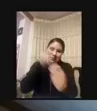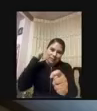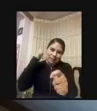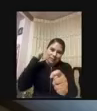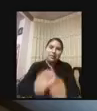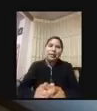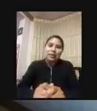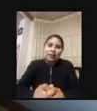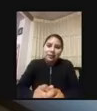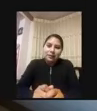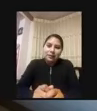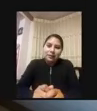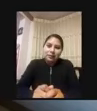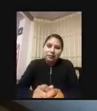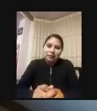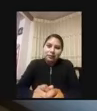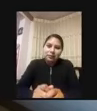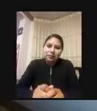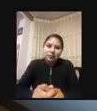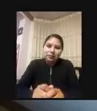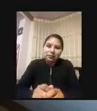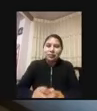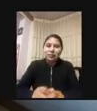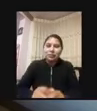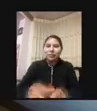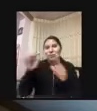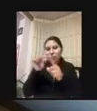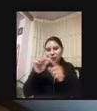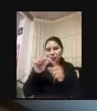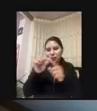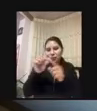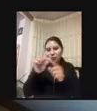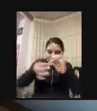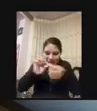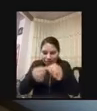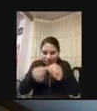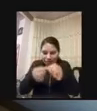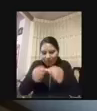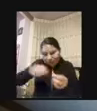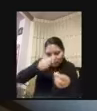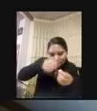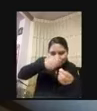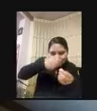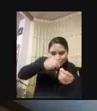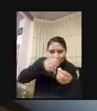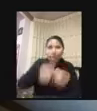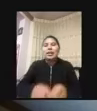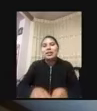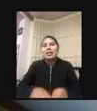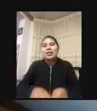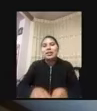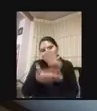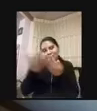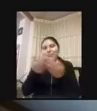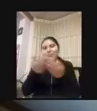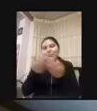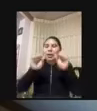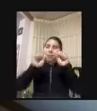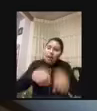que es el punto festón, el punto recto, el punto inclinado, ¿no? Lo más fácil que ellos puedan hacer. Entonces, acá la niña